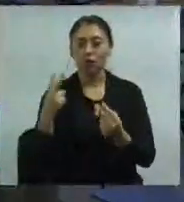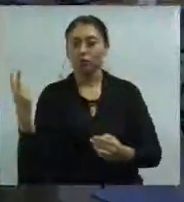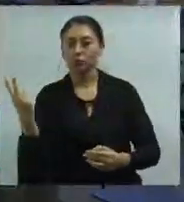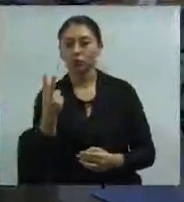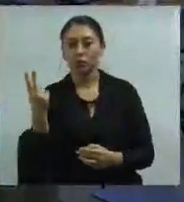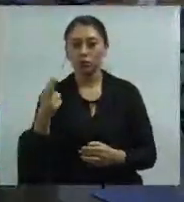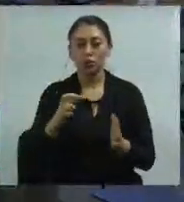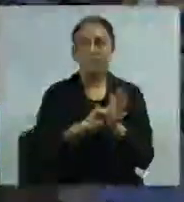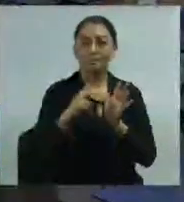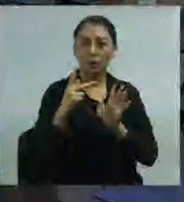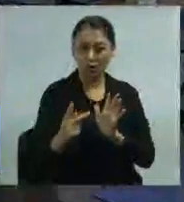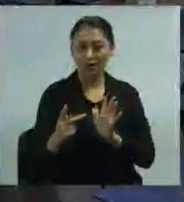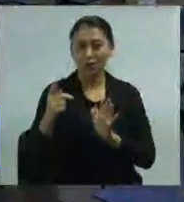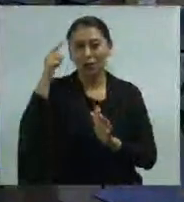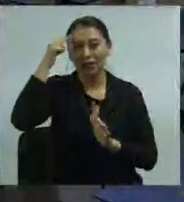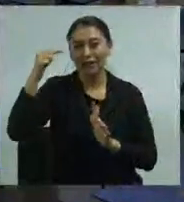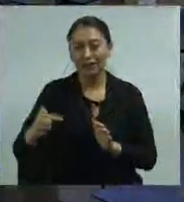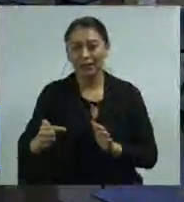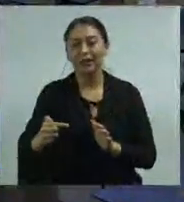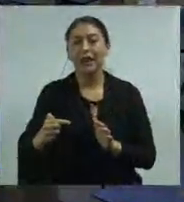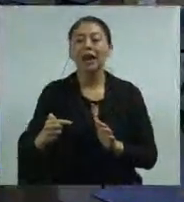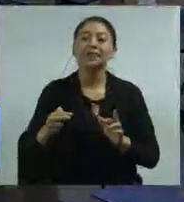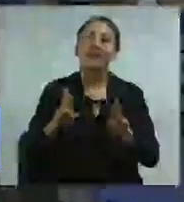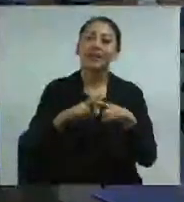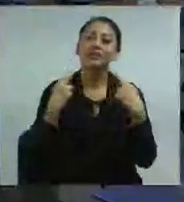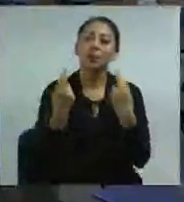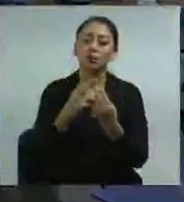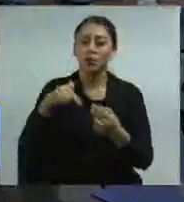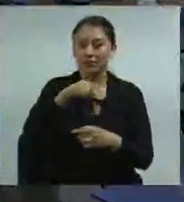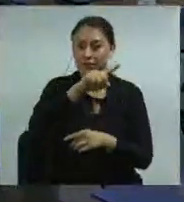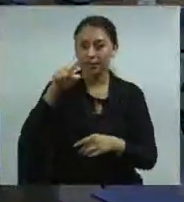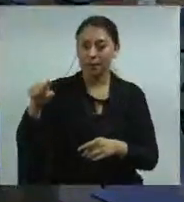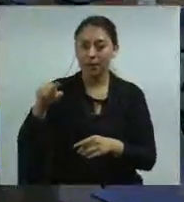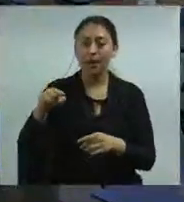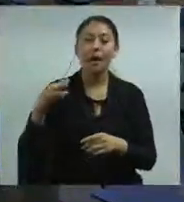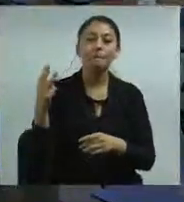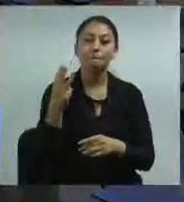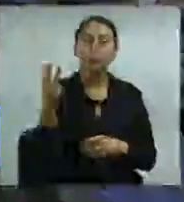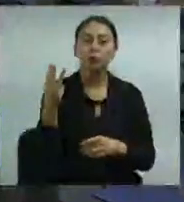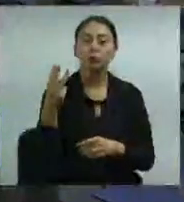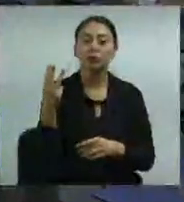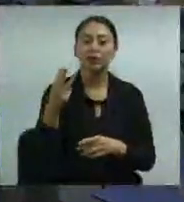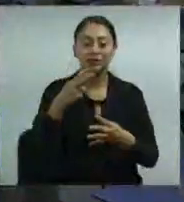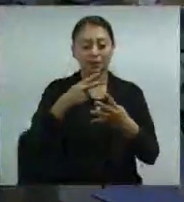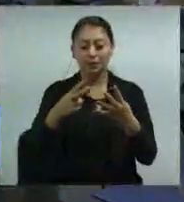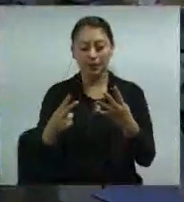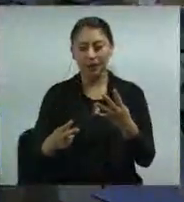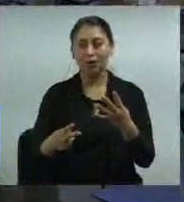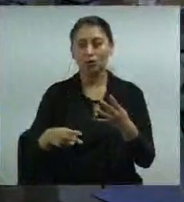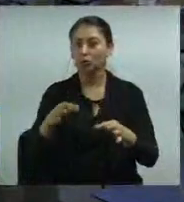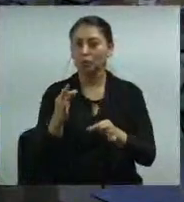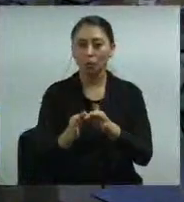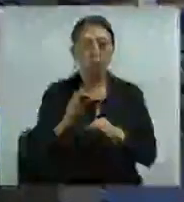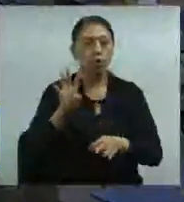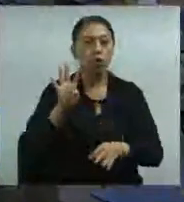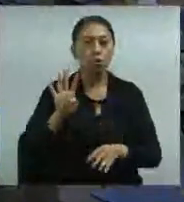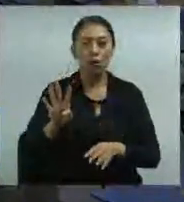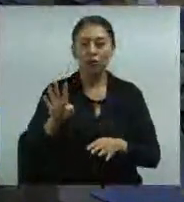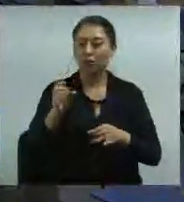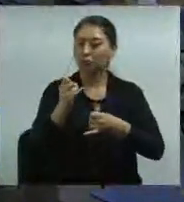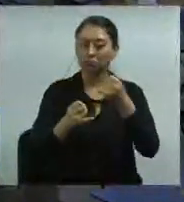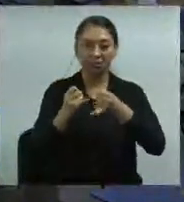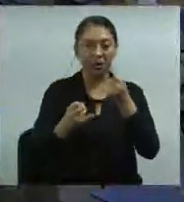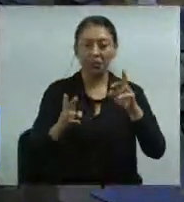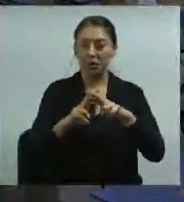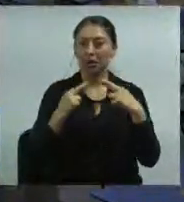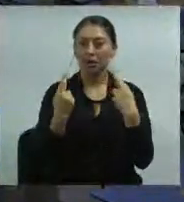2, proyectos de orden del día de las sesiones plenarias de la semana. Punto 3, puntos varios. Punto 4, cierre.